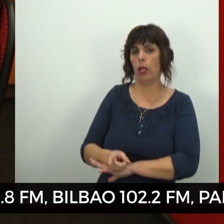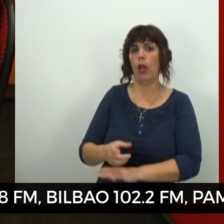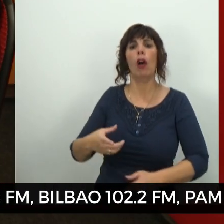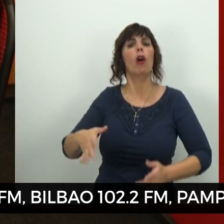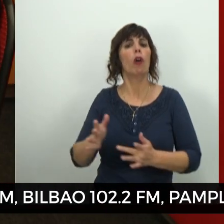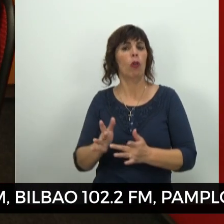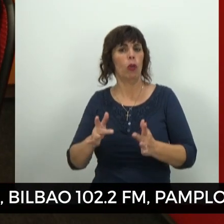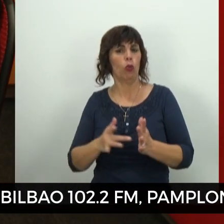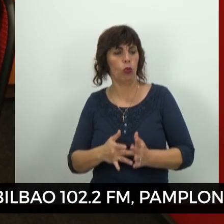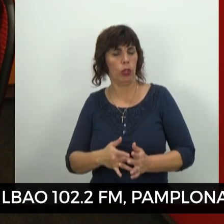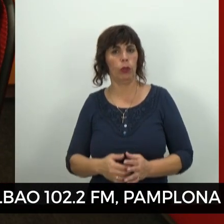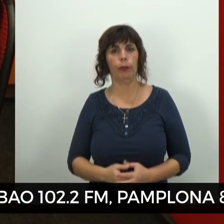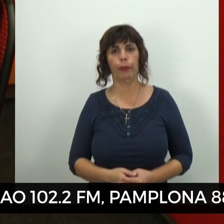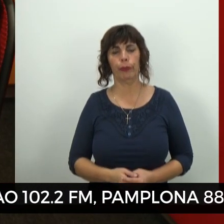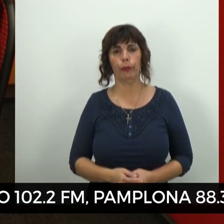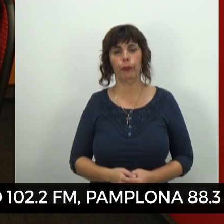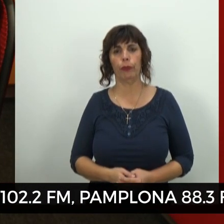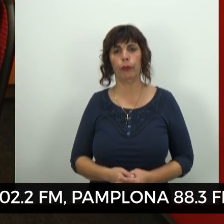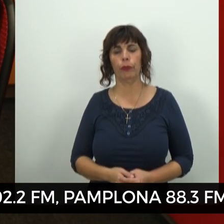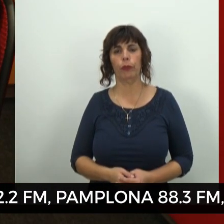Nadie, nadie.